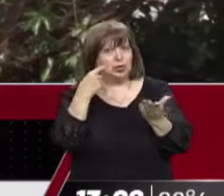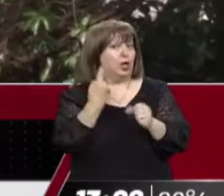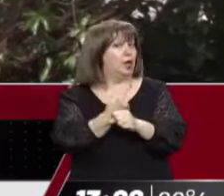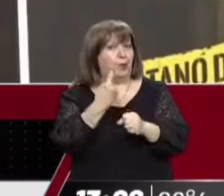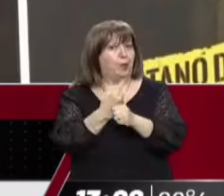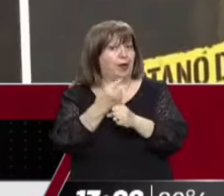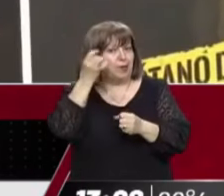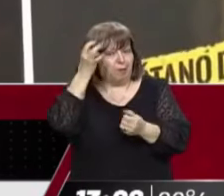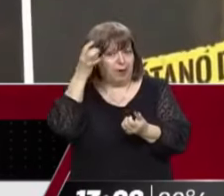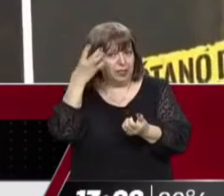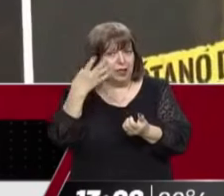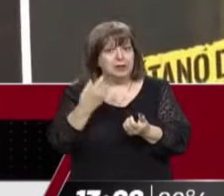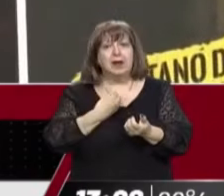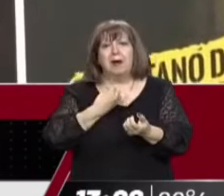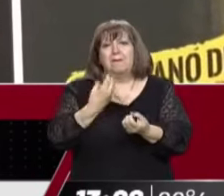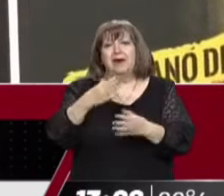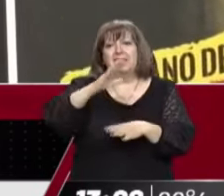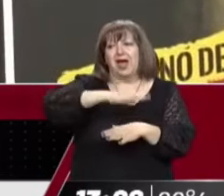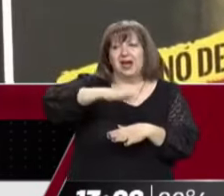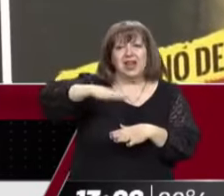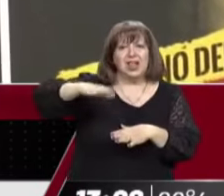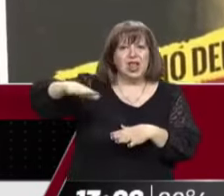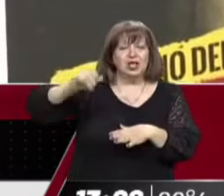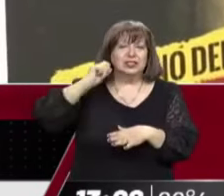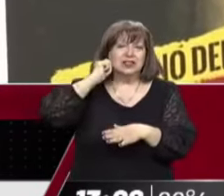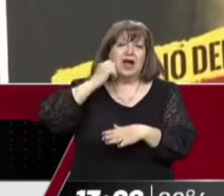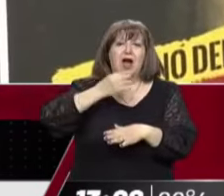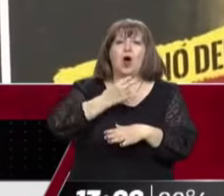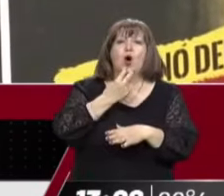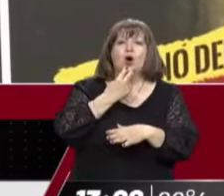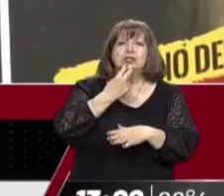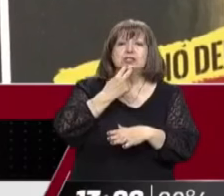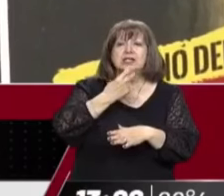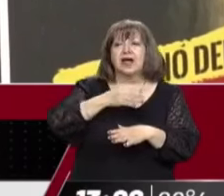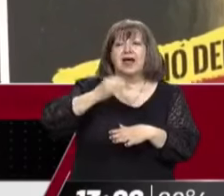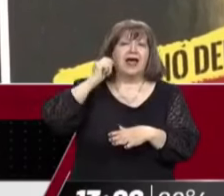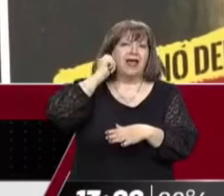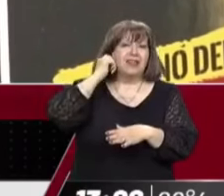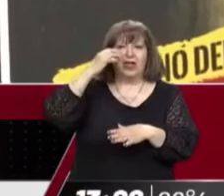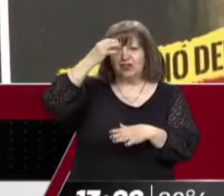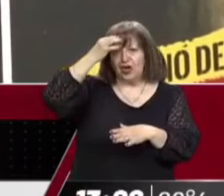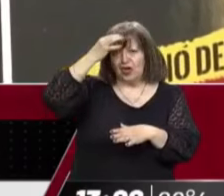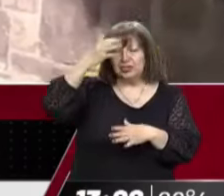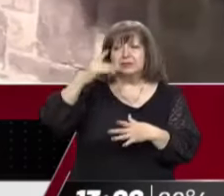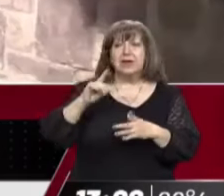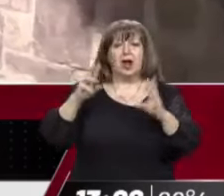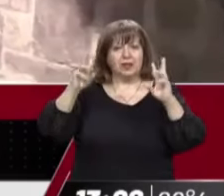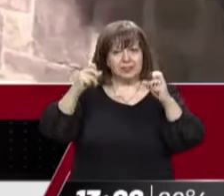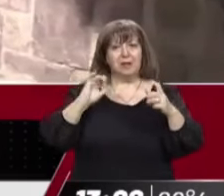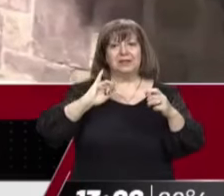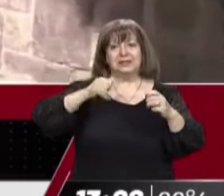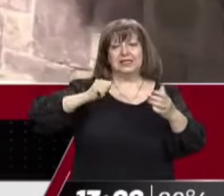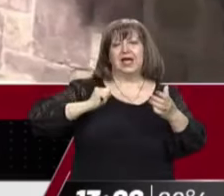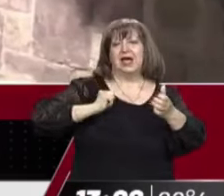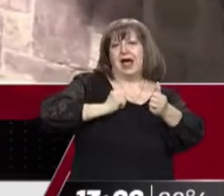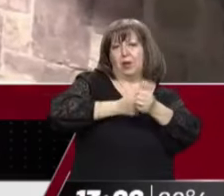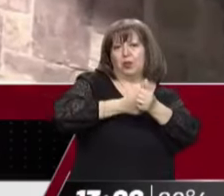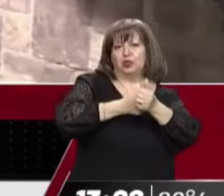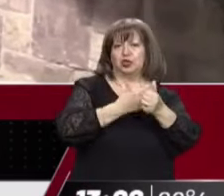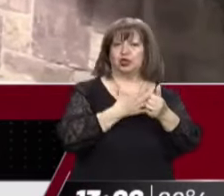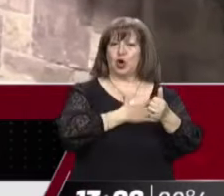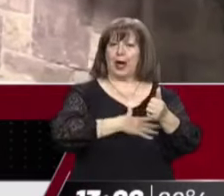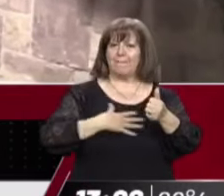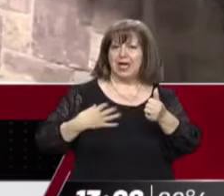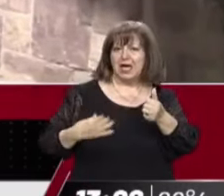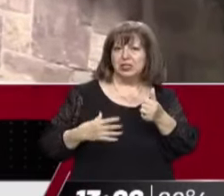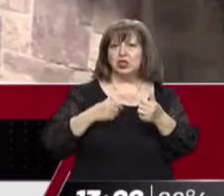en juego, que son menores, que tienen 11, 12 años, que se está investigando esto, que tendría que ver con abusos, con tocamientos hacia los menores dentro de un